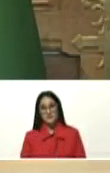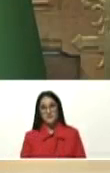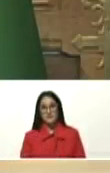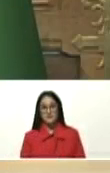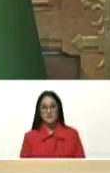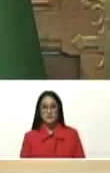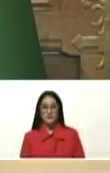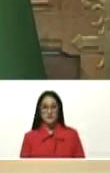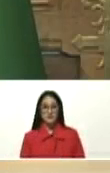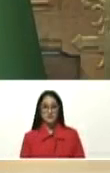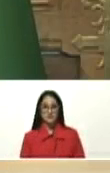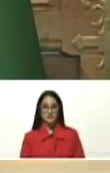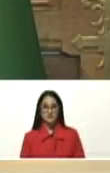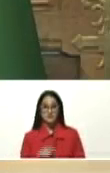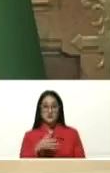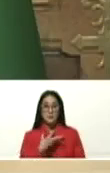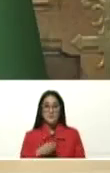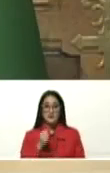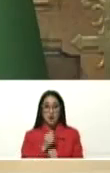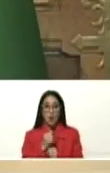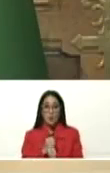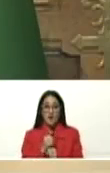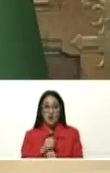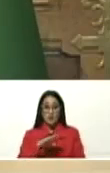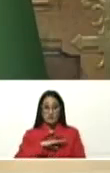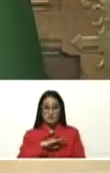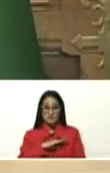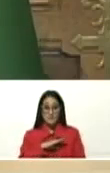Silva, presidente obrero del Brasil.